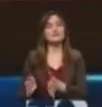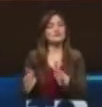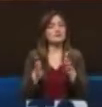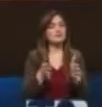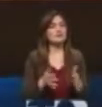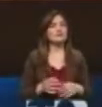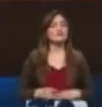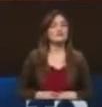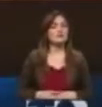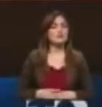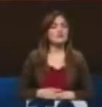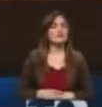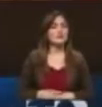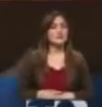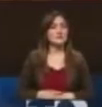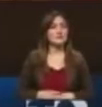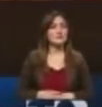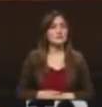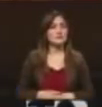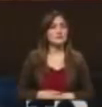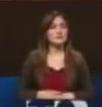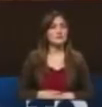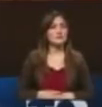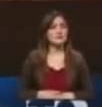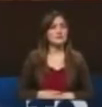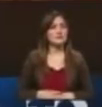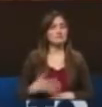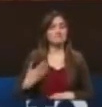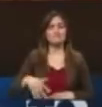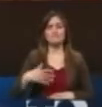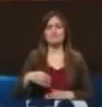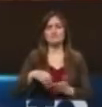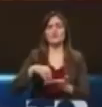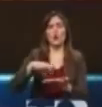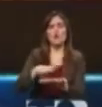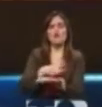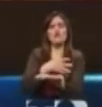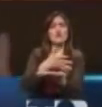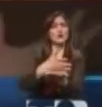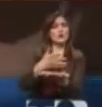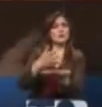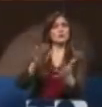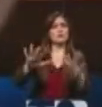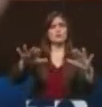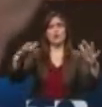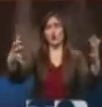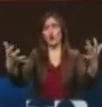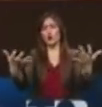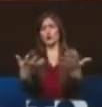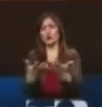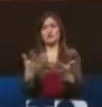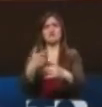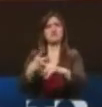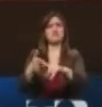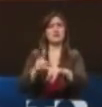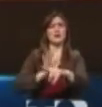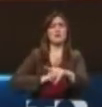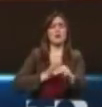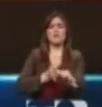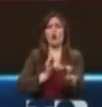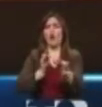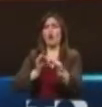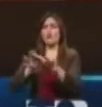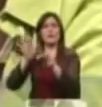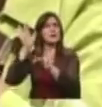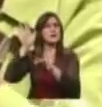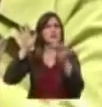Se termina de convertir en una gran orquesta típica de tango, pero con un colorido impresionante, que es lo que aporta la